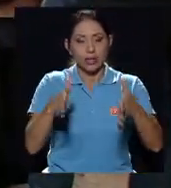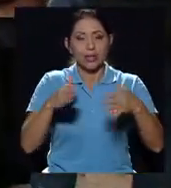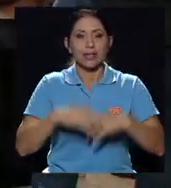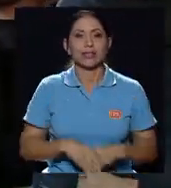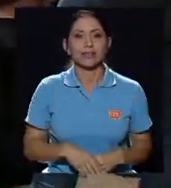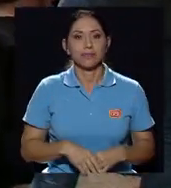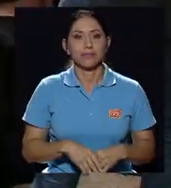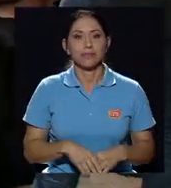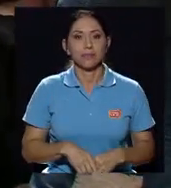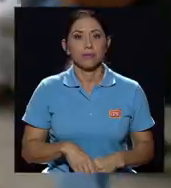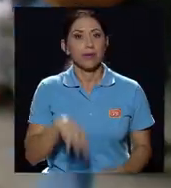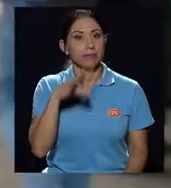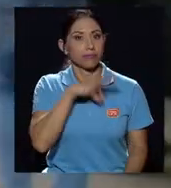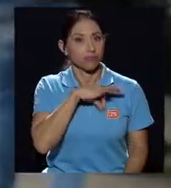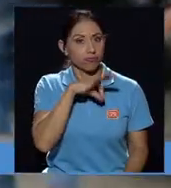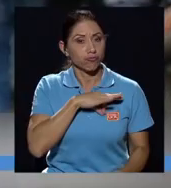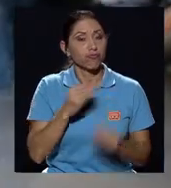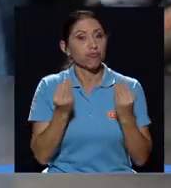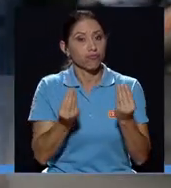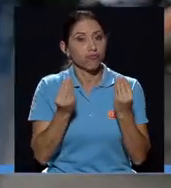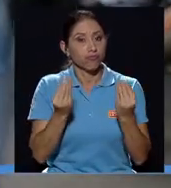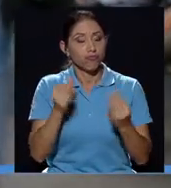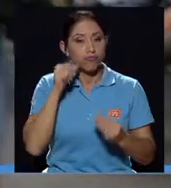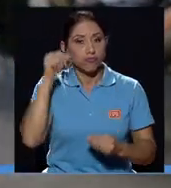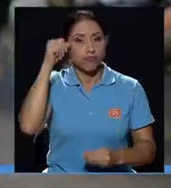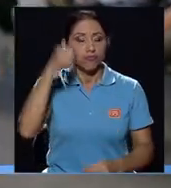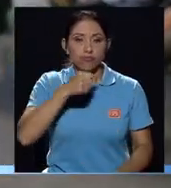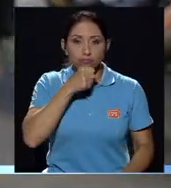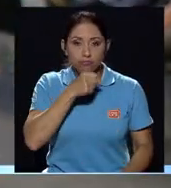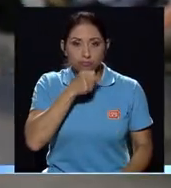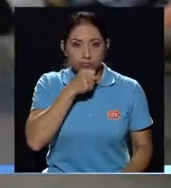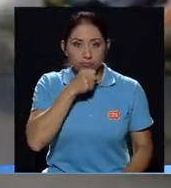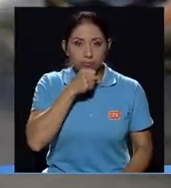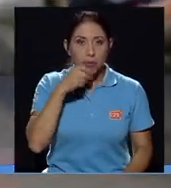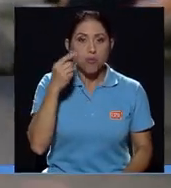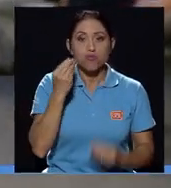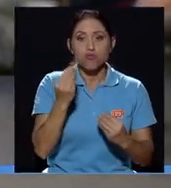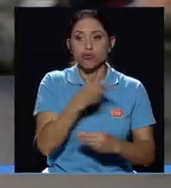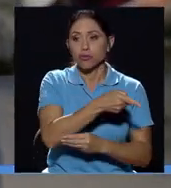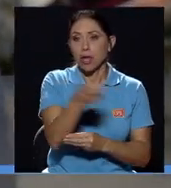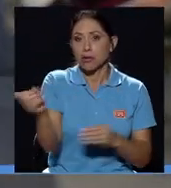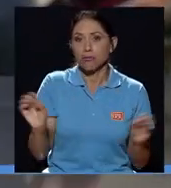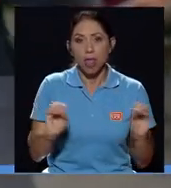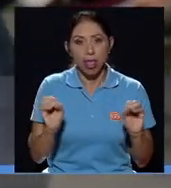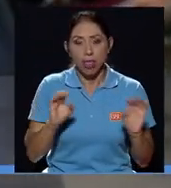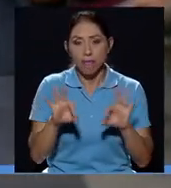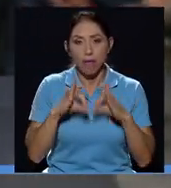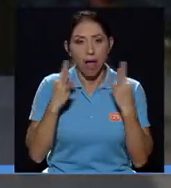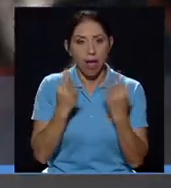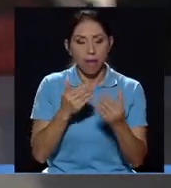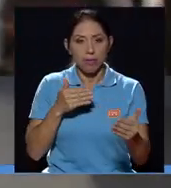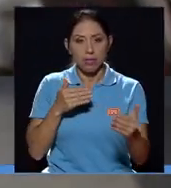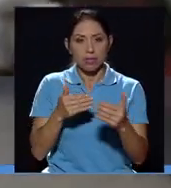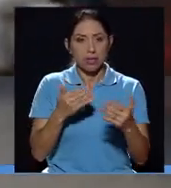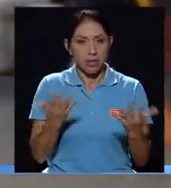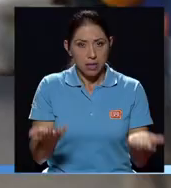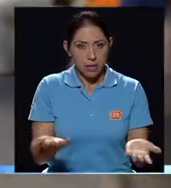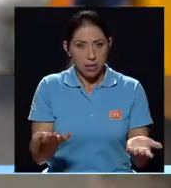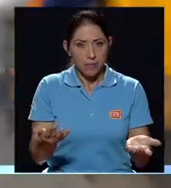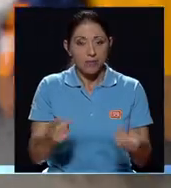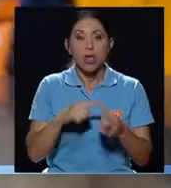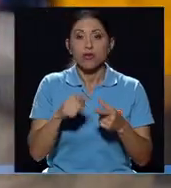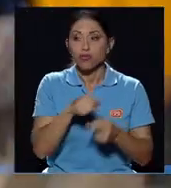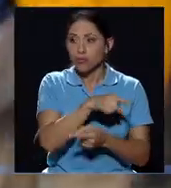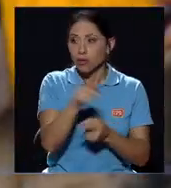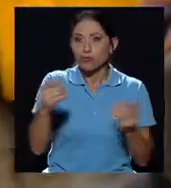les ha beneficiado mucho a los adultos mayores porque muchos no tienen a sus familiares cerca. Entonces los acogen